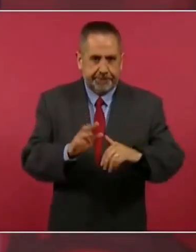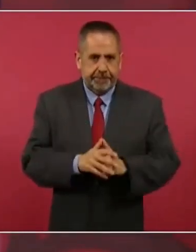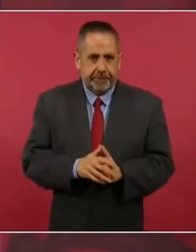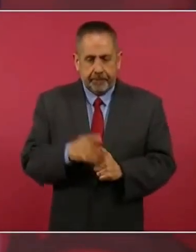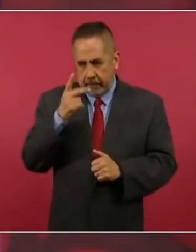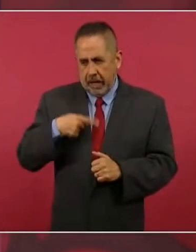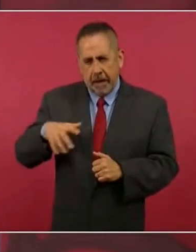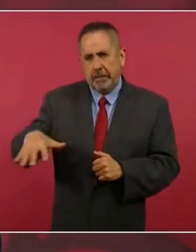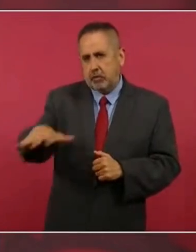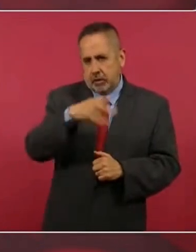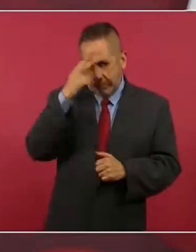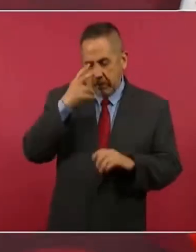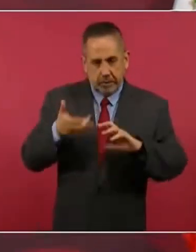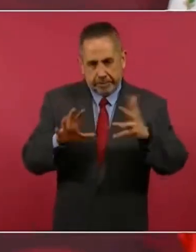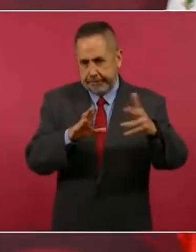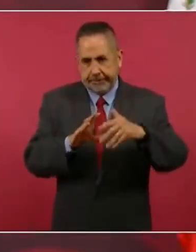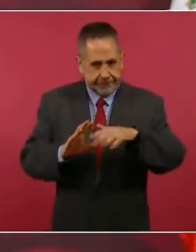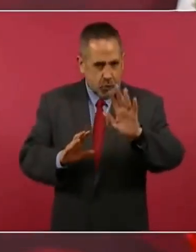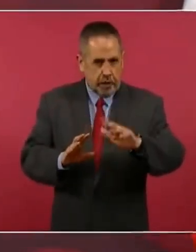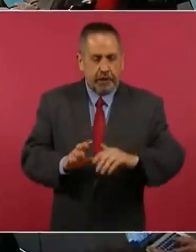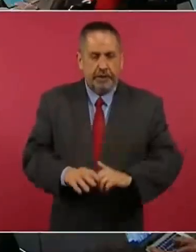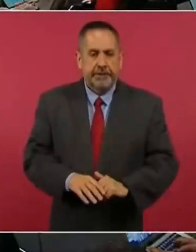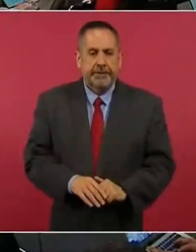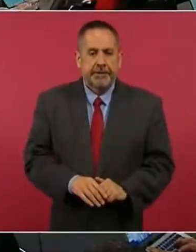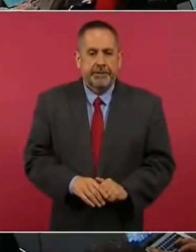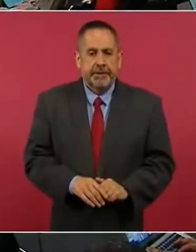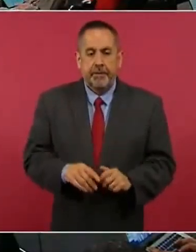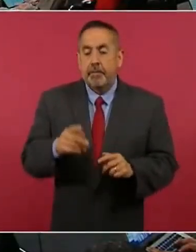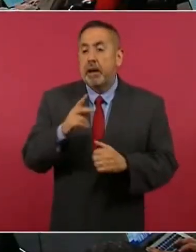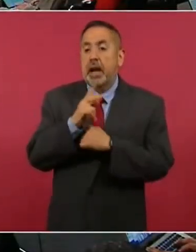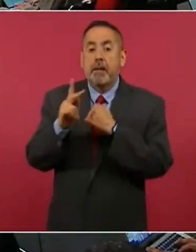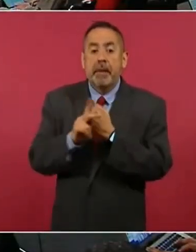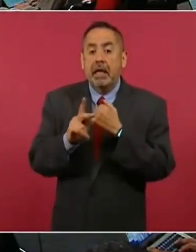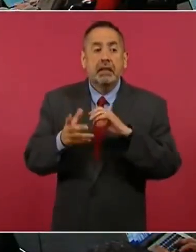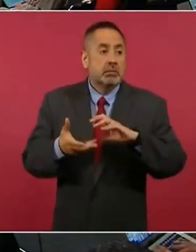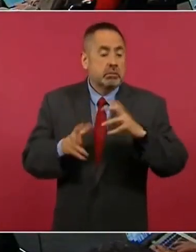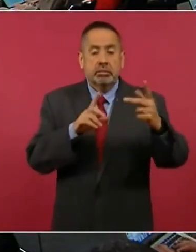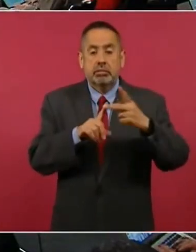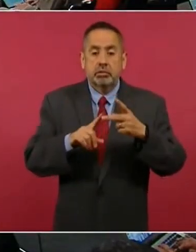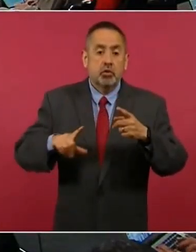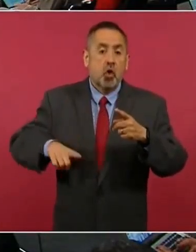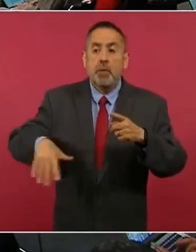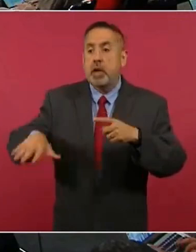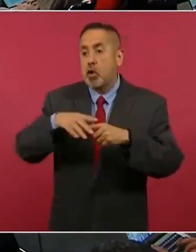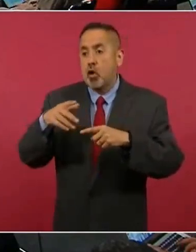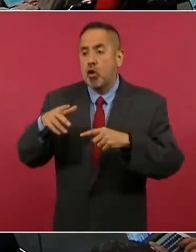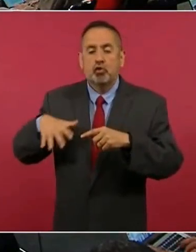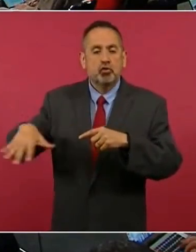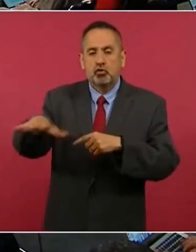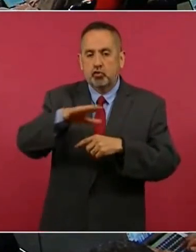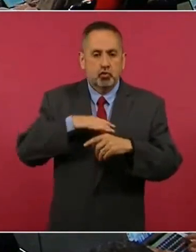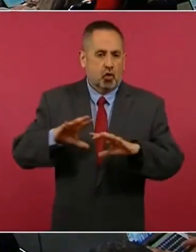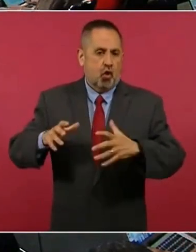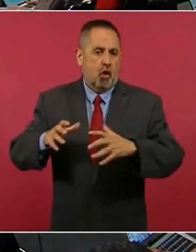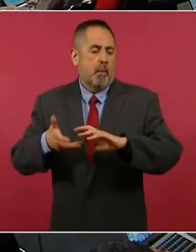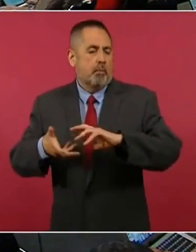para el pueblo de México, ¿no? Para el país, para el Estado mexicano.